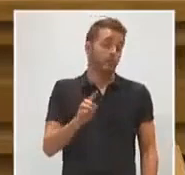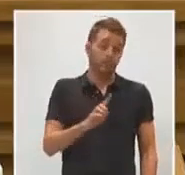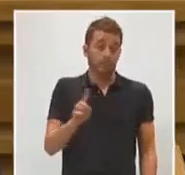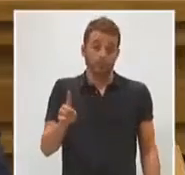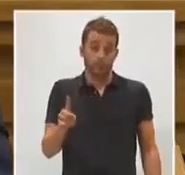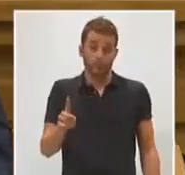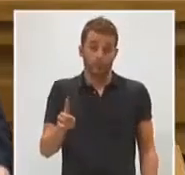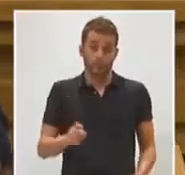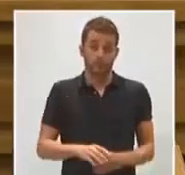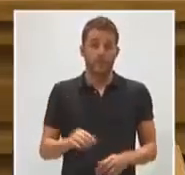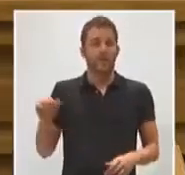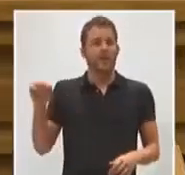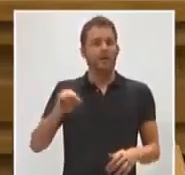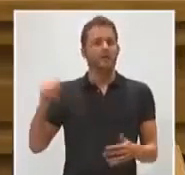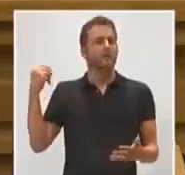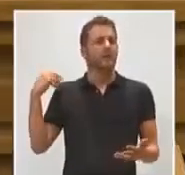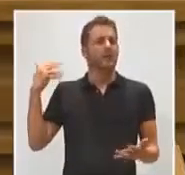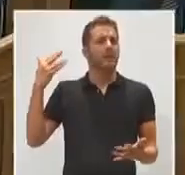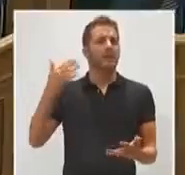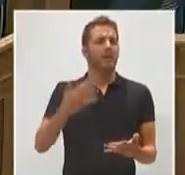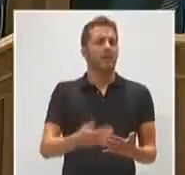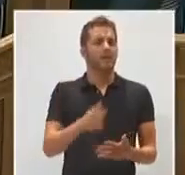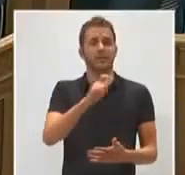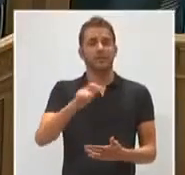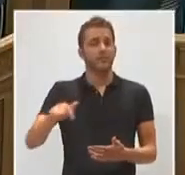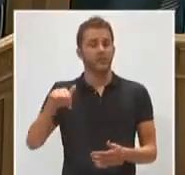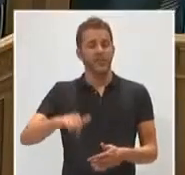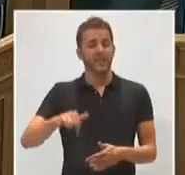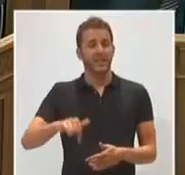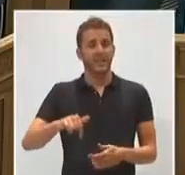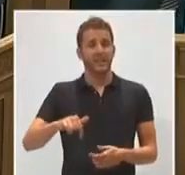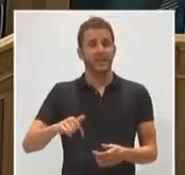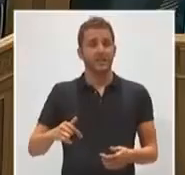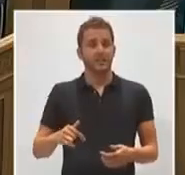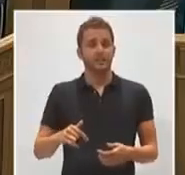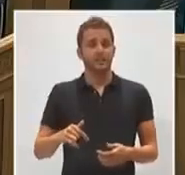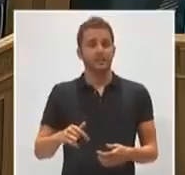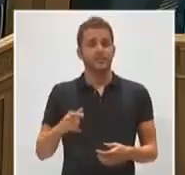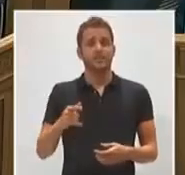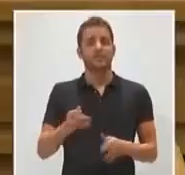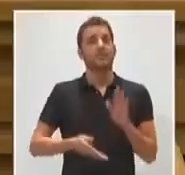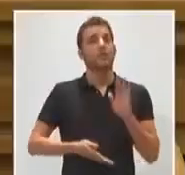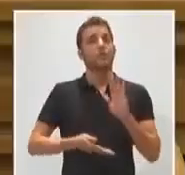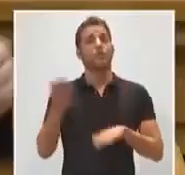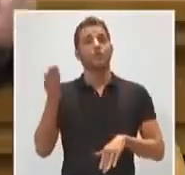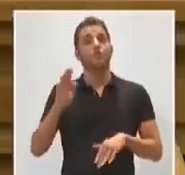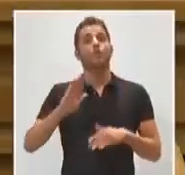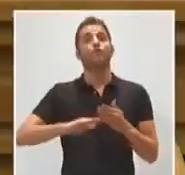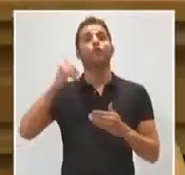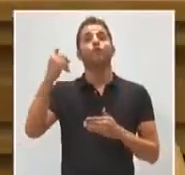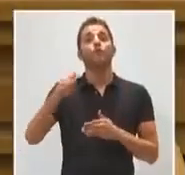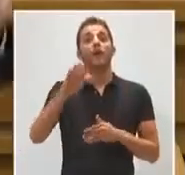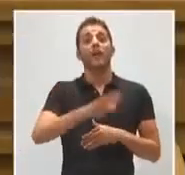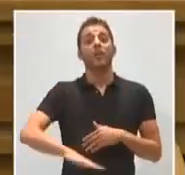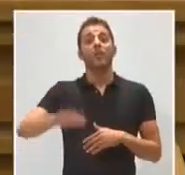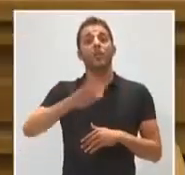durante mucho tiempo la gente de aquí se ha tenido que ir a buscar empleo a otras zonas de españa luego hemos